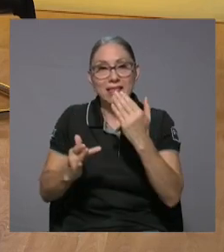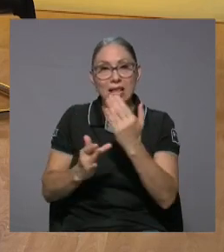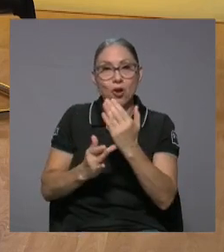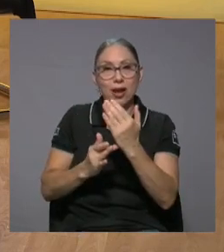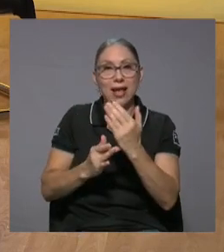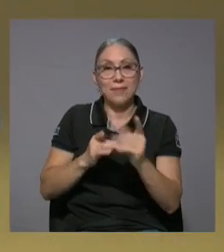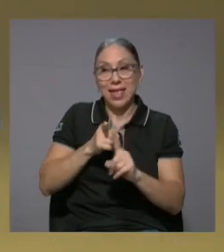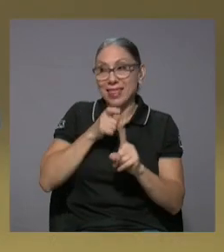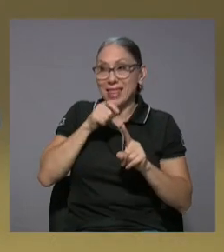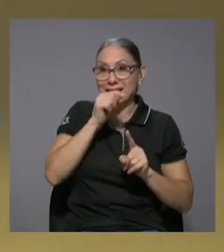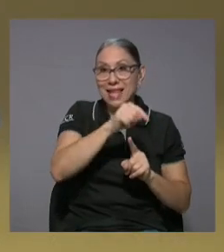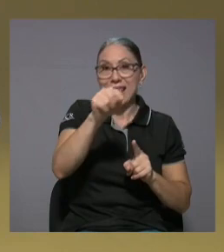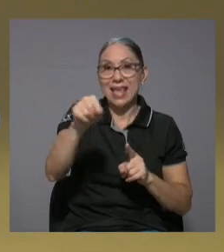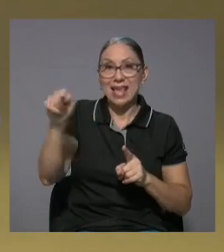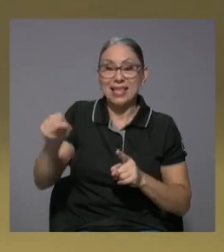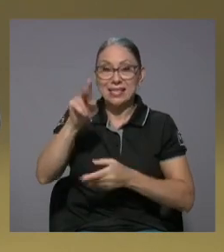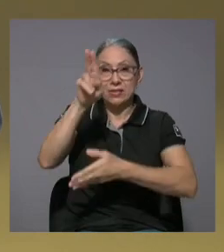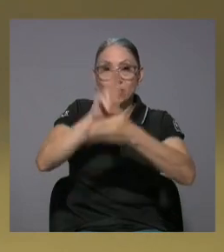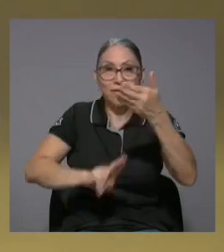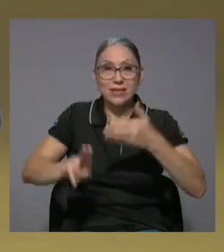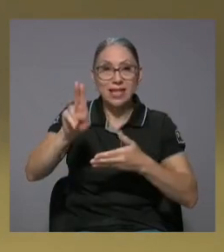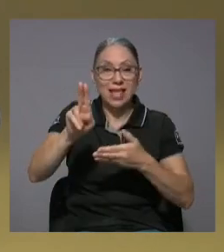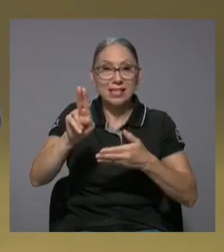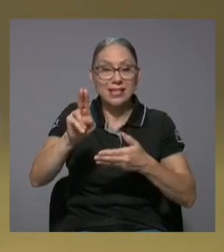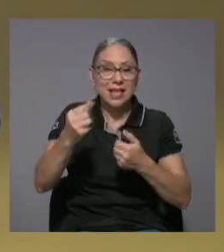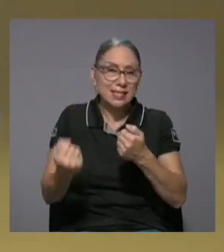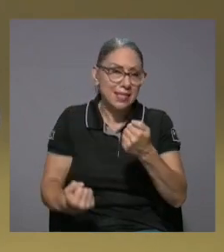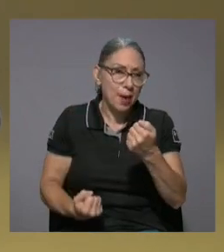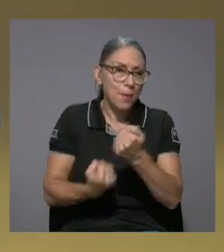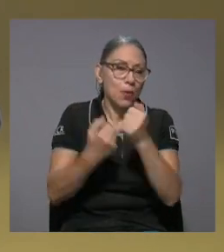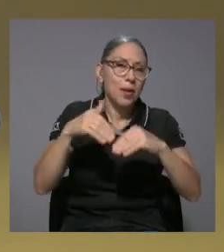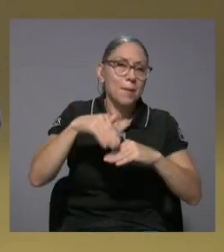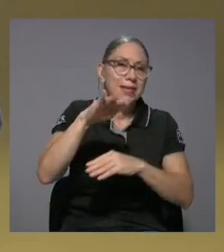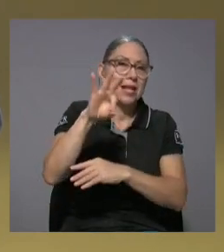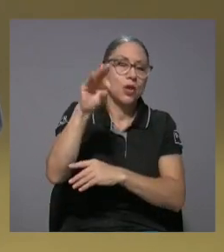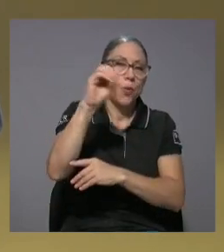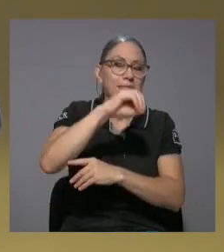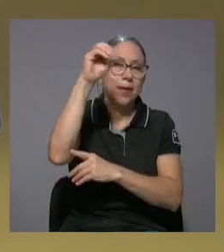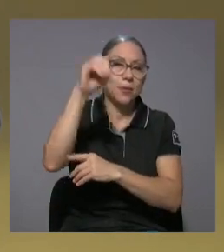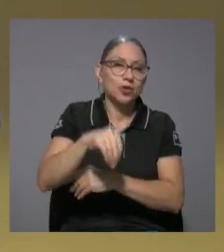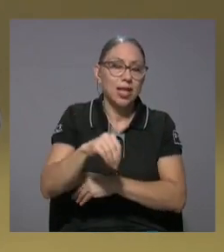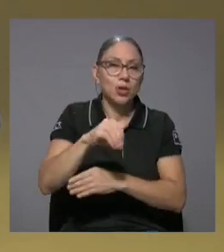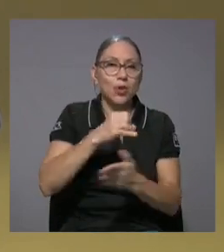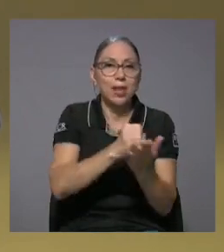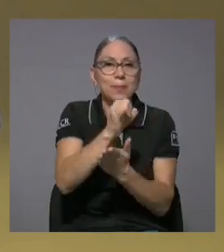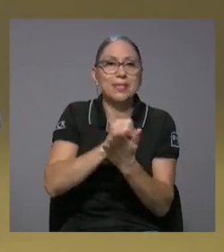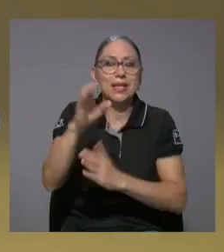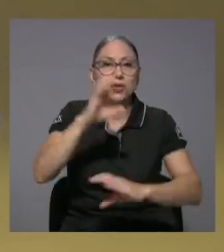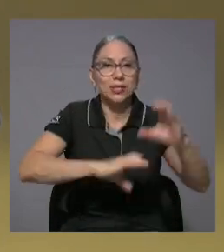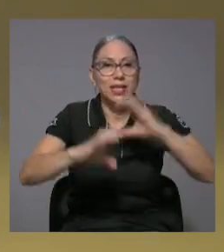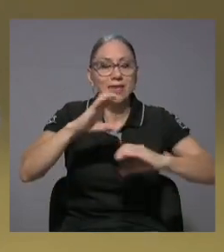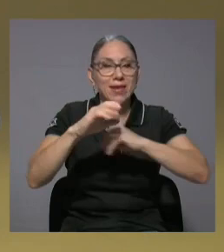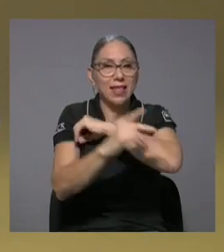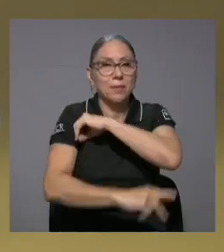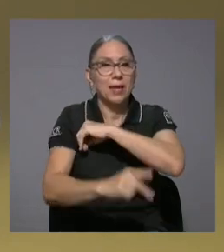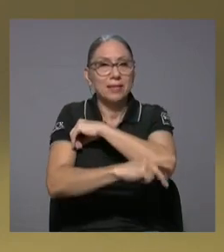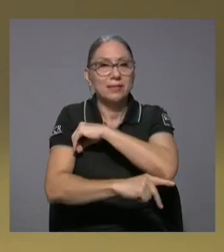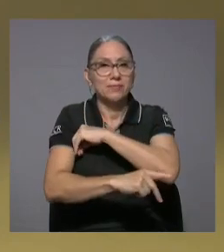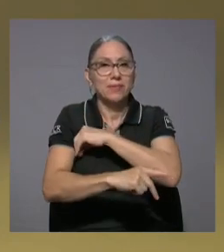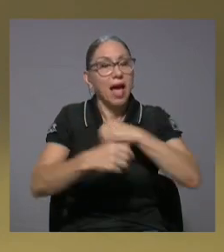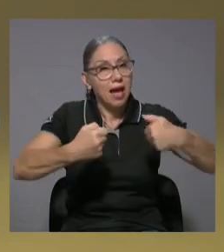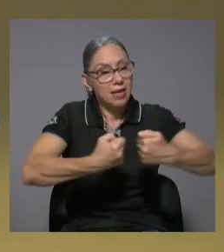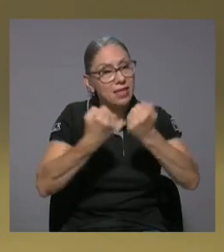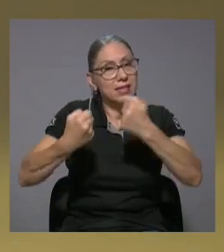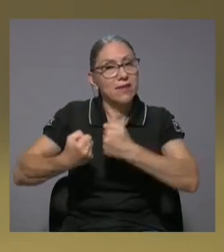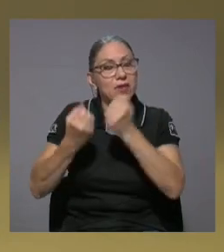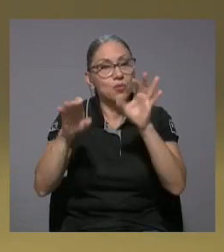enseñanza superior pública donde se aporta más del 90% de toda la investigación científica que se hace en el país. Entonces hay desafíos muy importantes que Costa Rica tiene